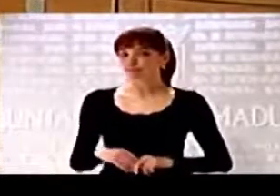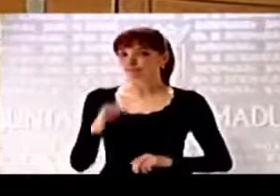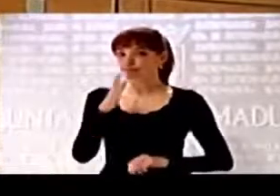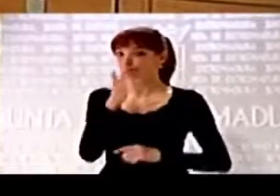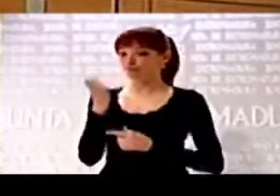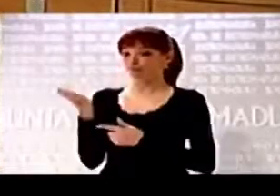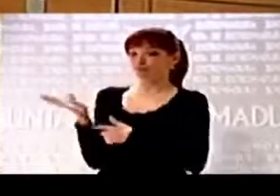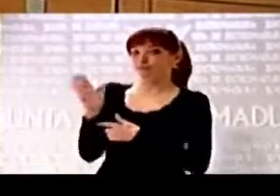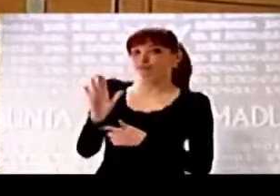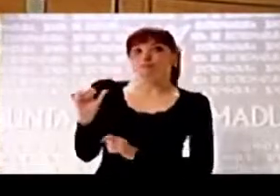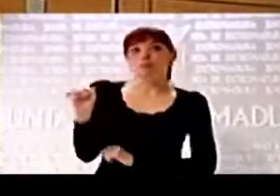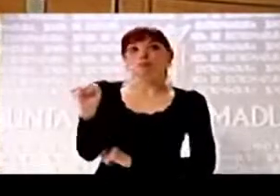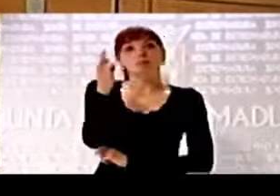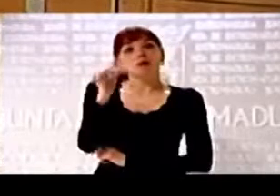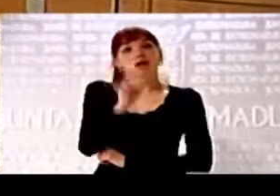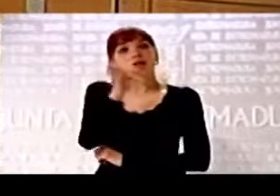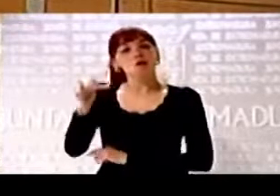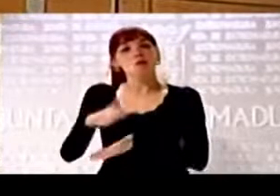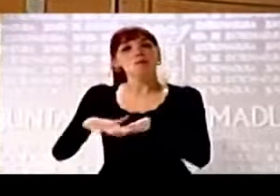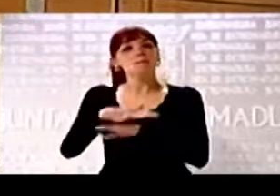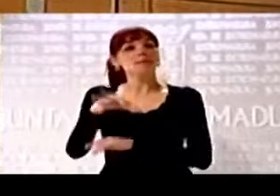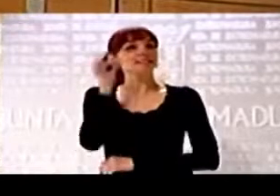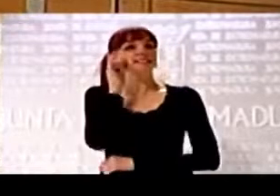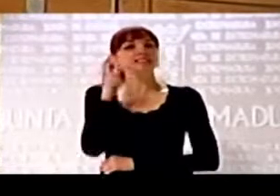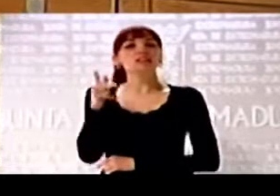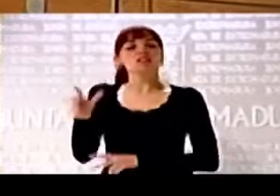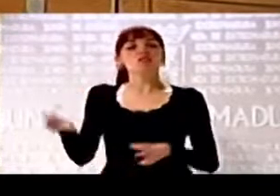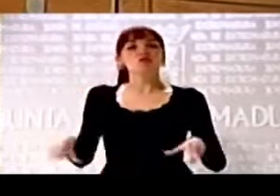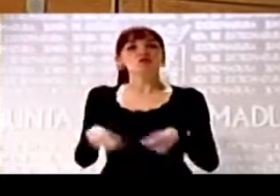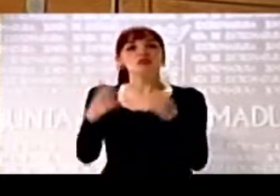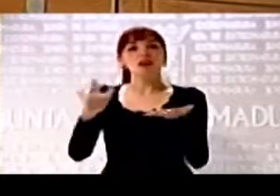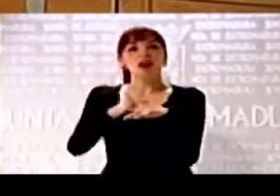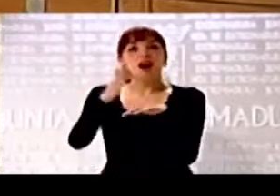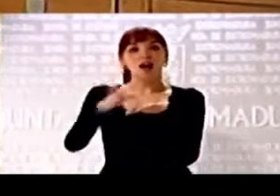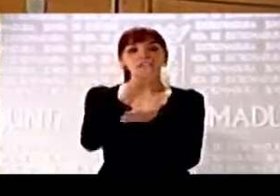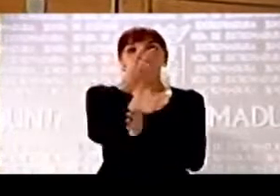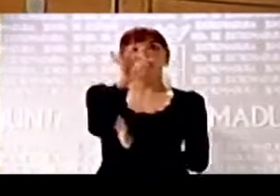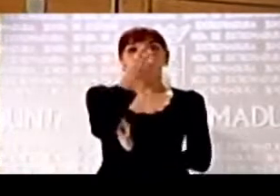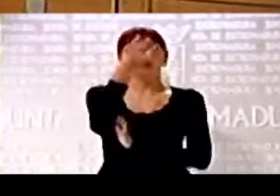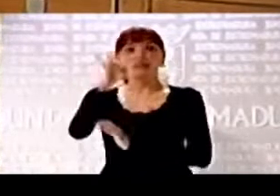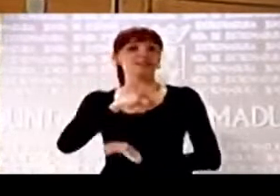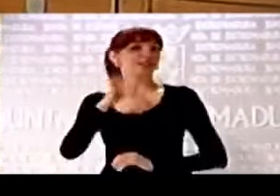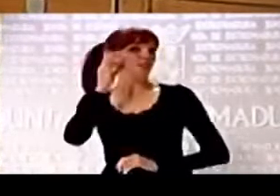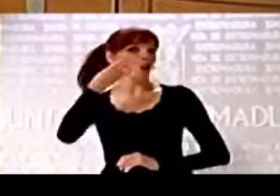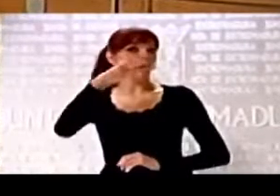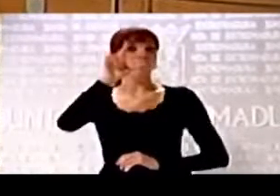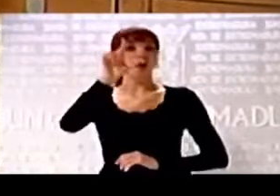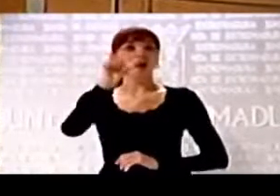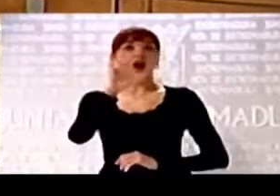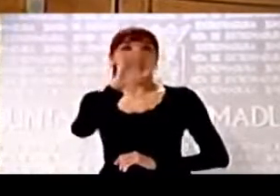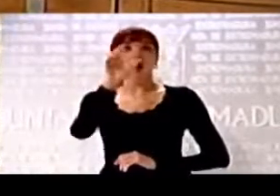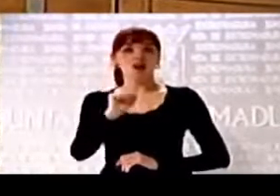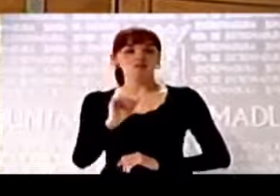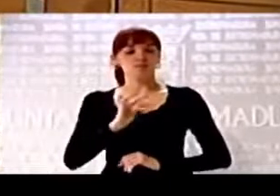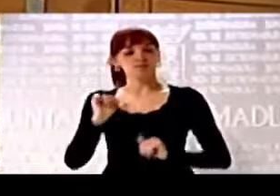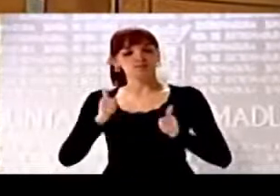Interviene, en primer lugar, la ministra de Derechos Sociales y Agenda 2030, doña Ione Belarra Urteaga.